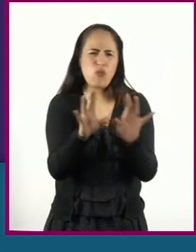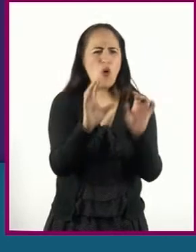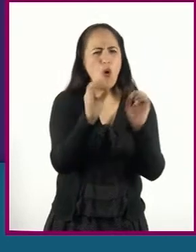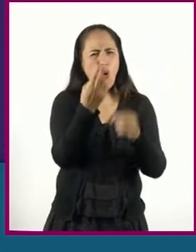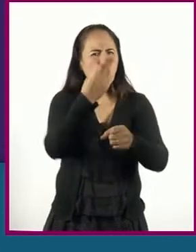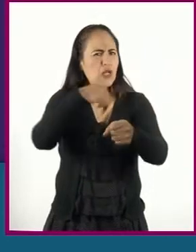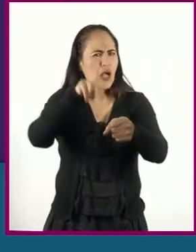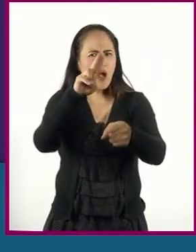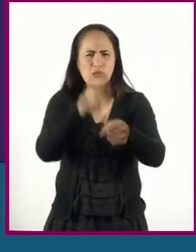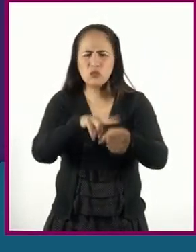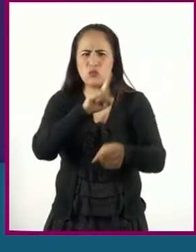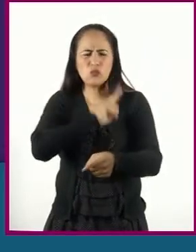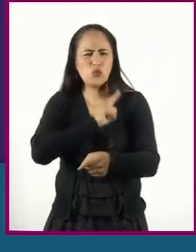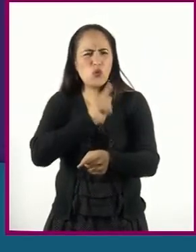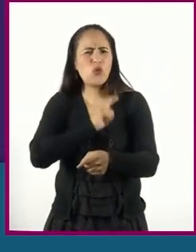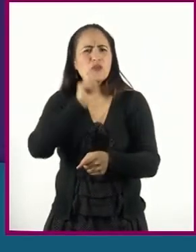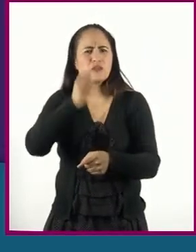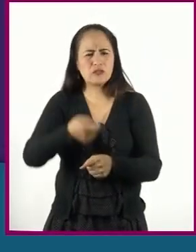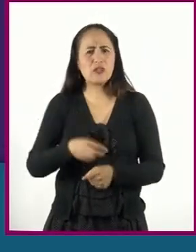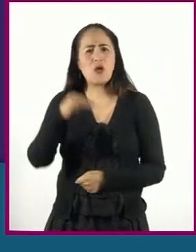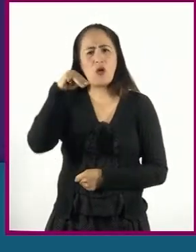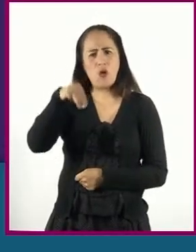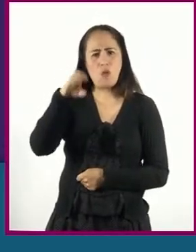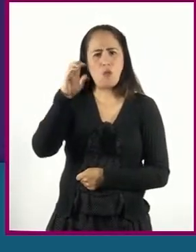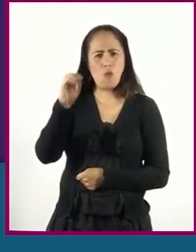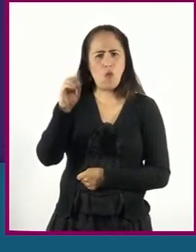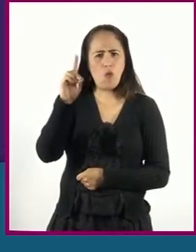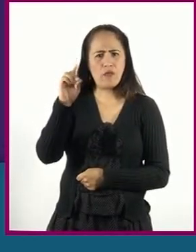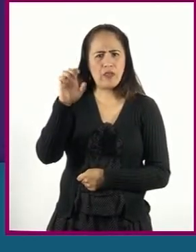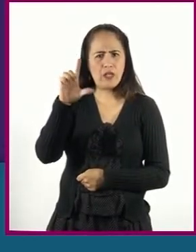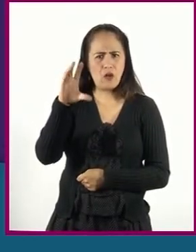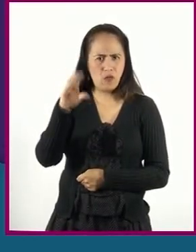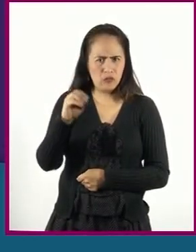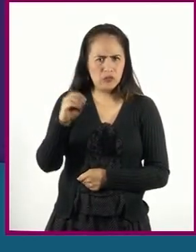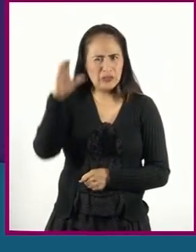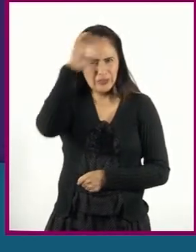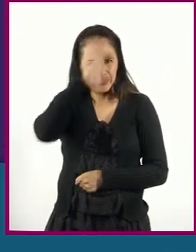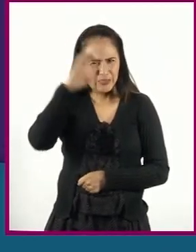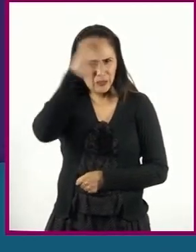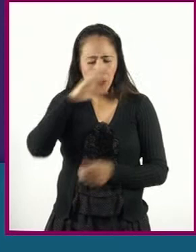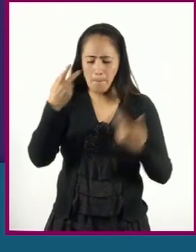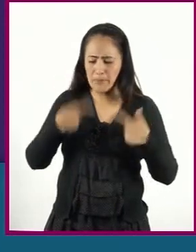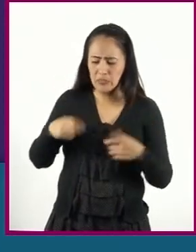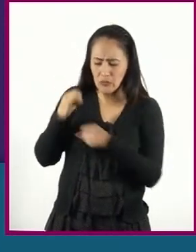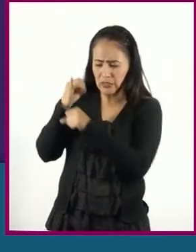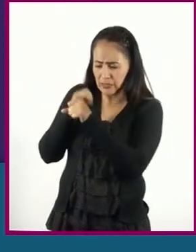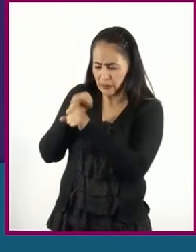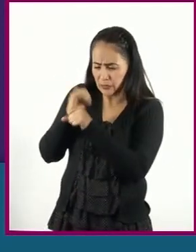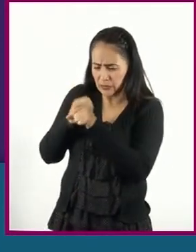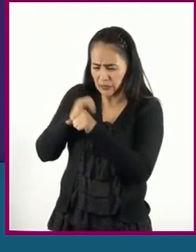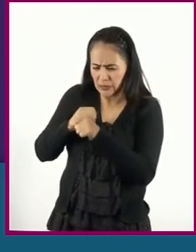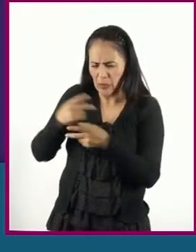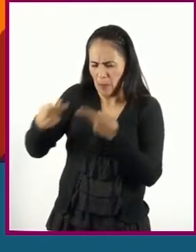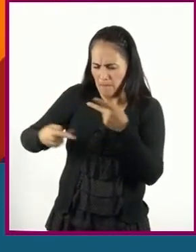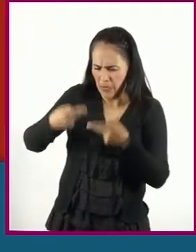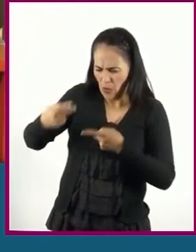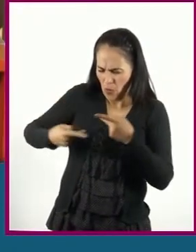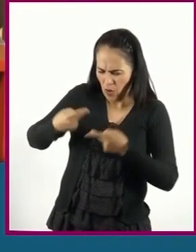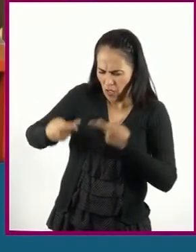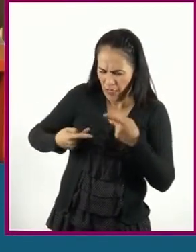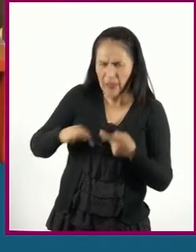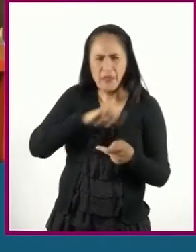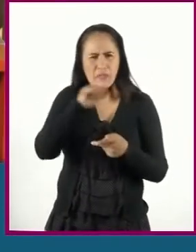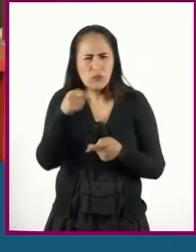natural. Un modelo científico surge de las respuestas que los investigadores dan a las preguntas que se originan de sus